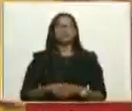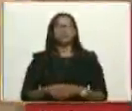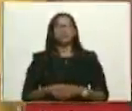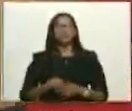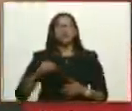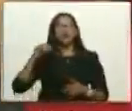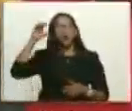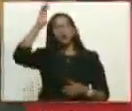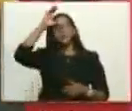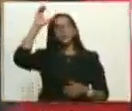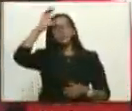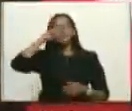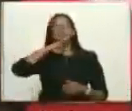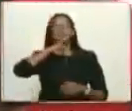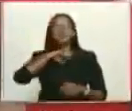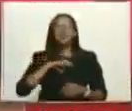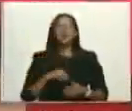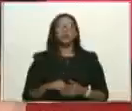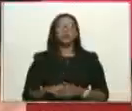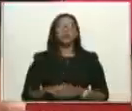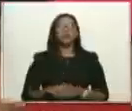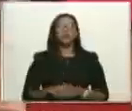Conciencia histórica.